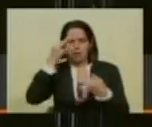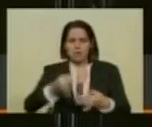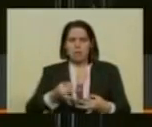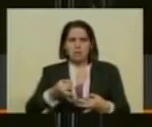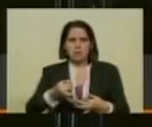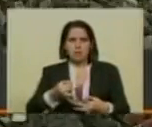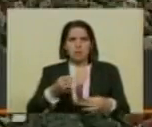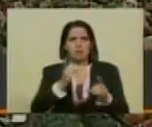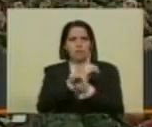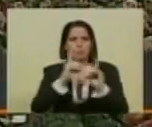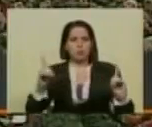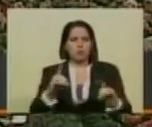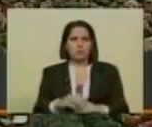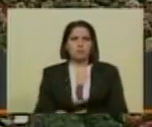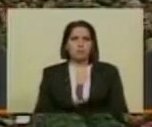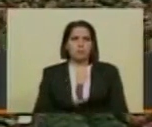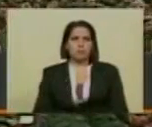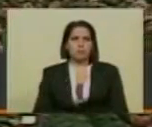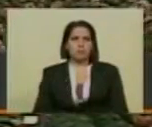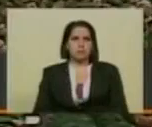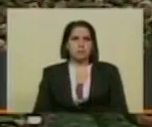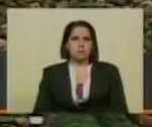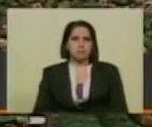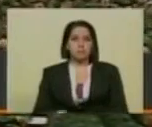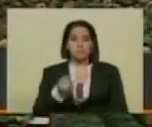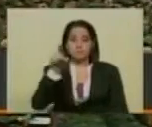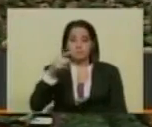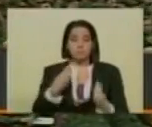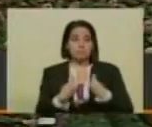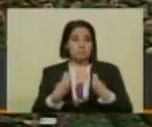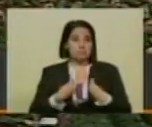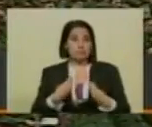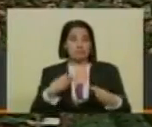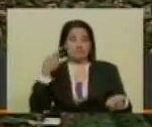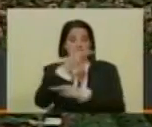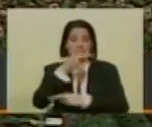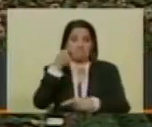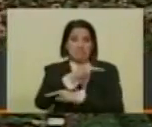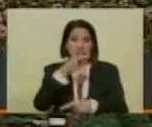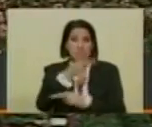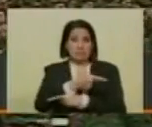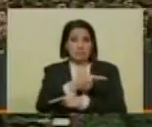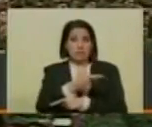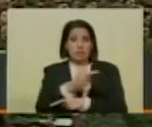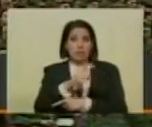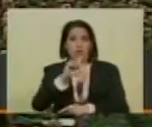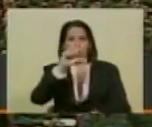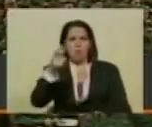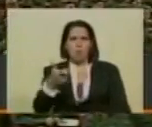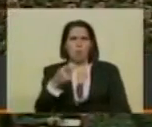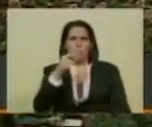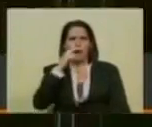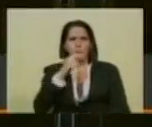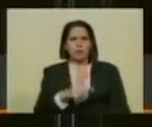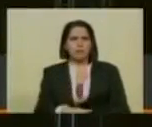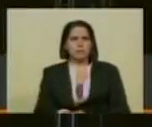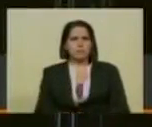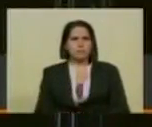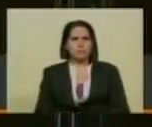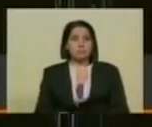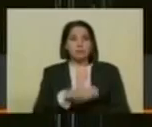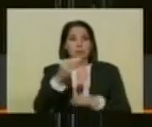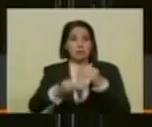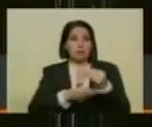democracia. A ellos les tocó vivir una atroz dictadura, la de Juan Vicente Gómez, y